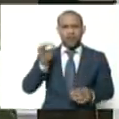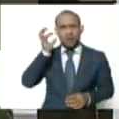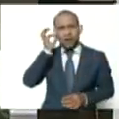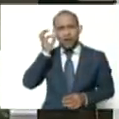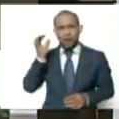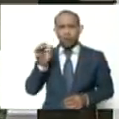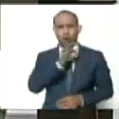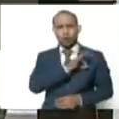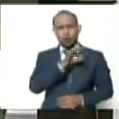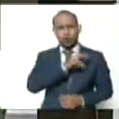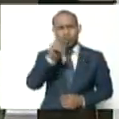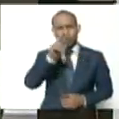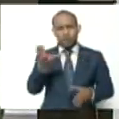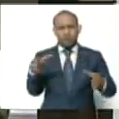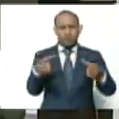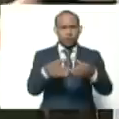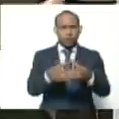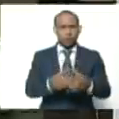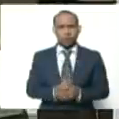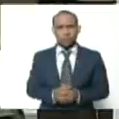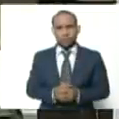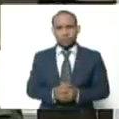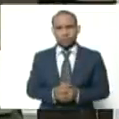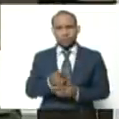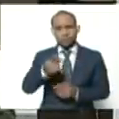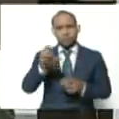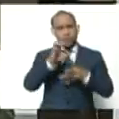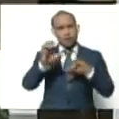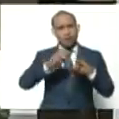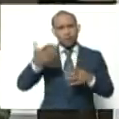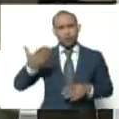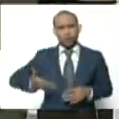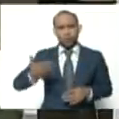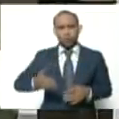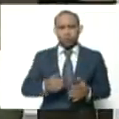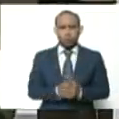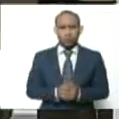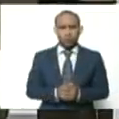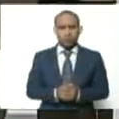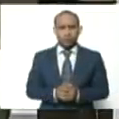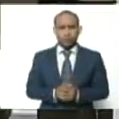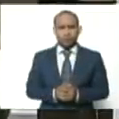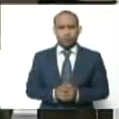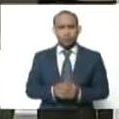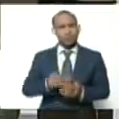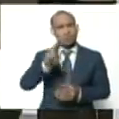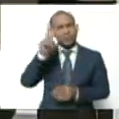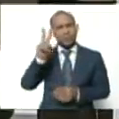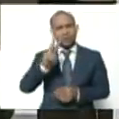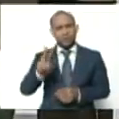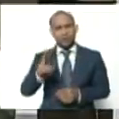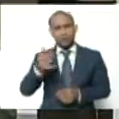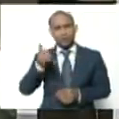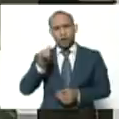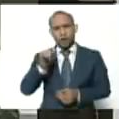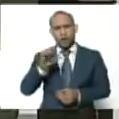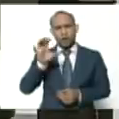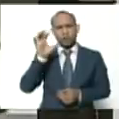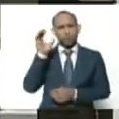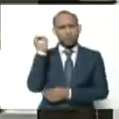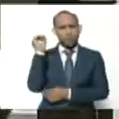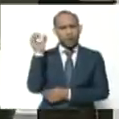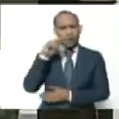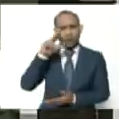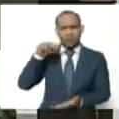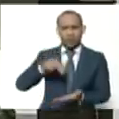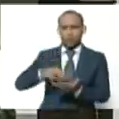la sociedad venezolana. Eso es un elemento que se pierde de vista, de muchísima importancia. Venezuela vuelve a tener un parlamento,